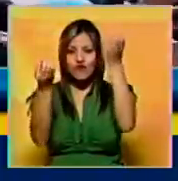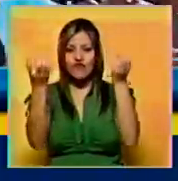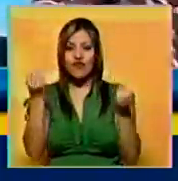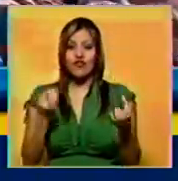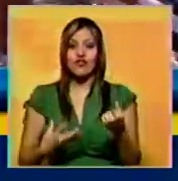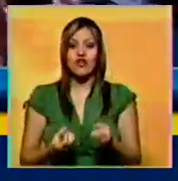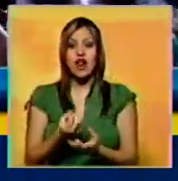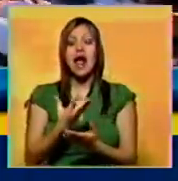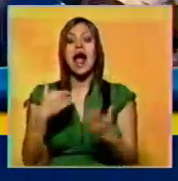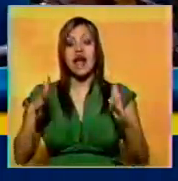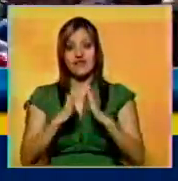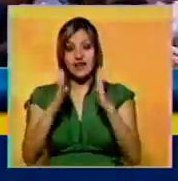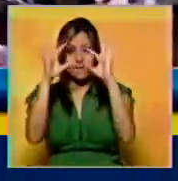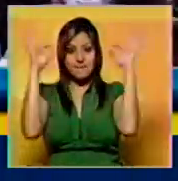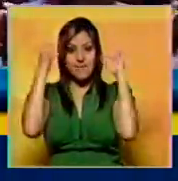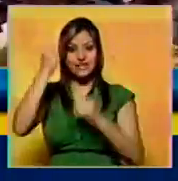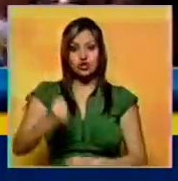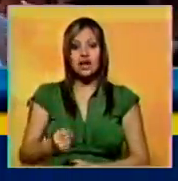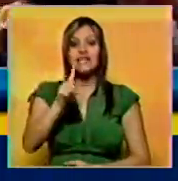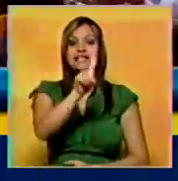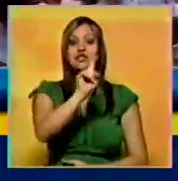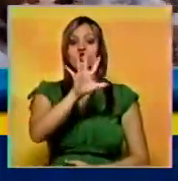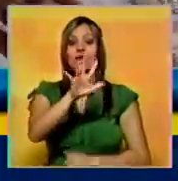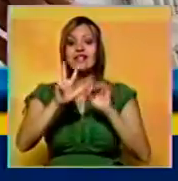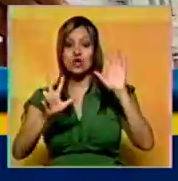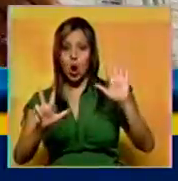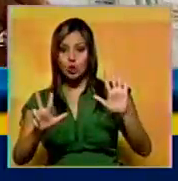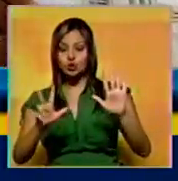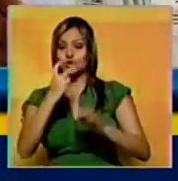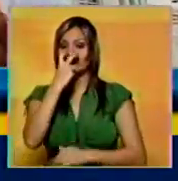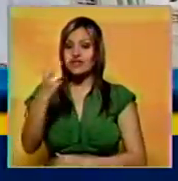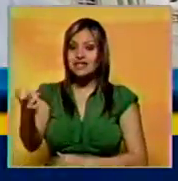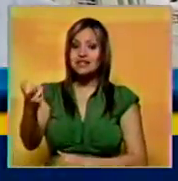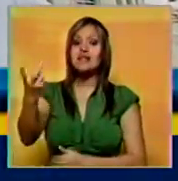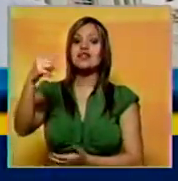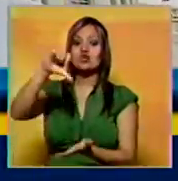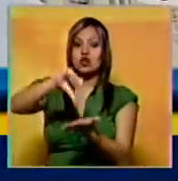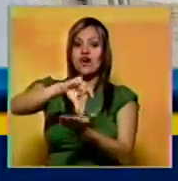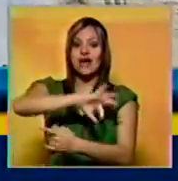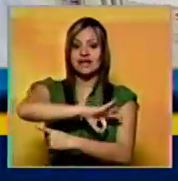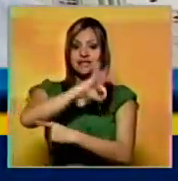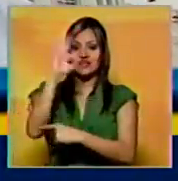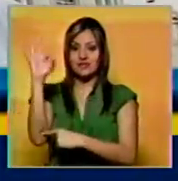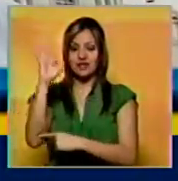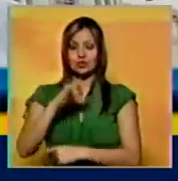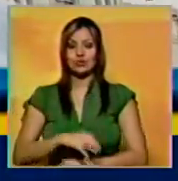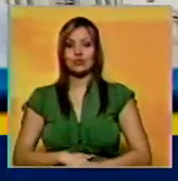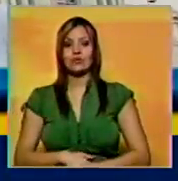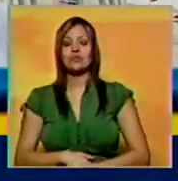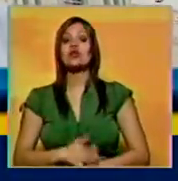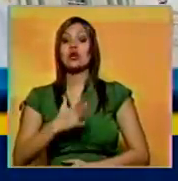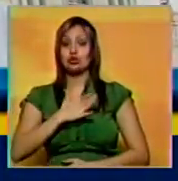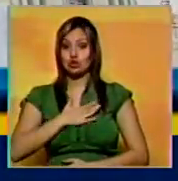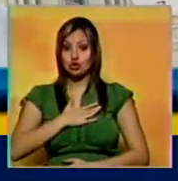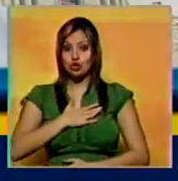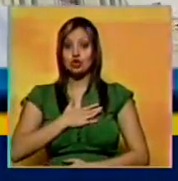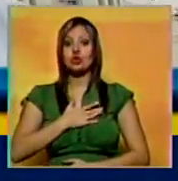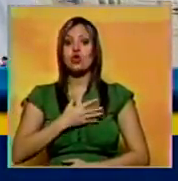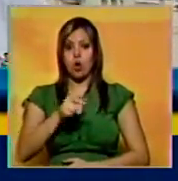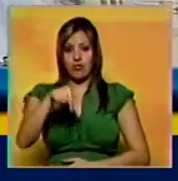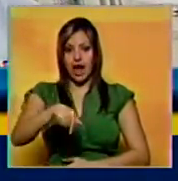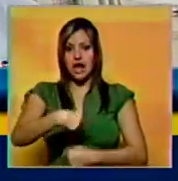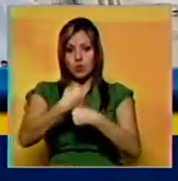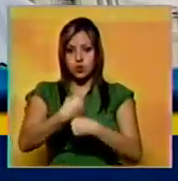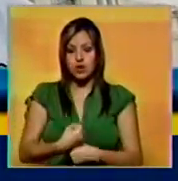divina pastora para su visita número 158 hacia la Ciudad de barquisimeto nosotros estamos todavía en Santa